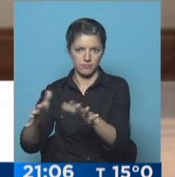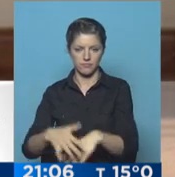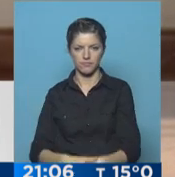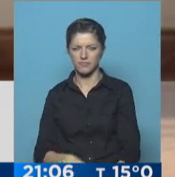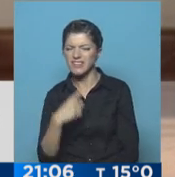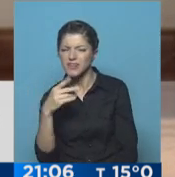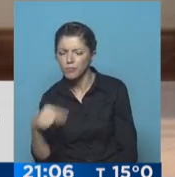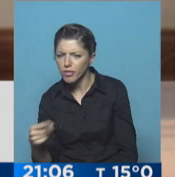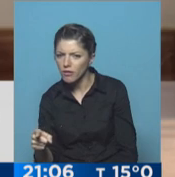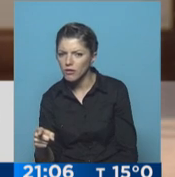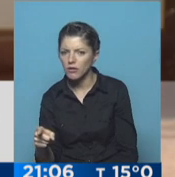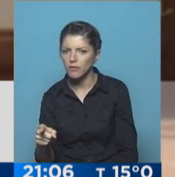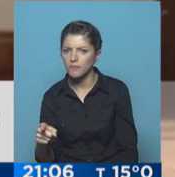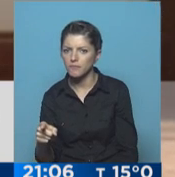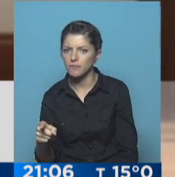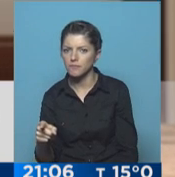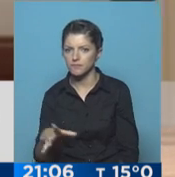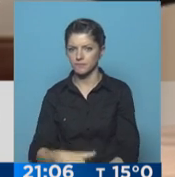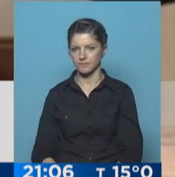¿Qué dice?